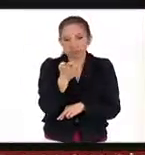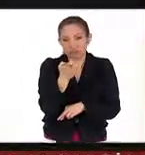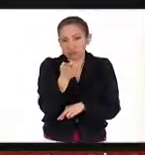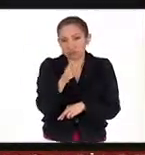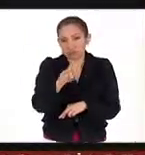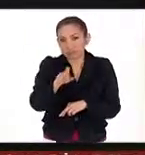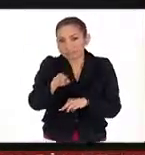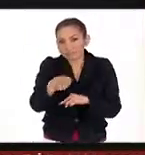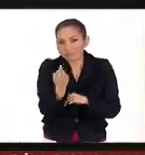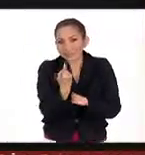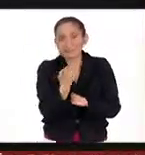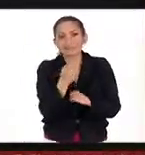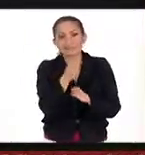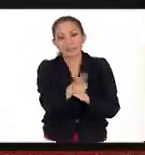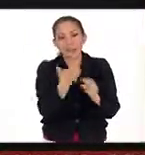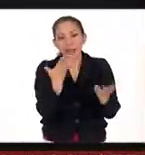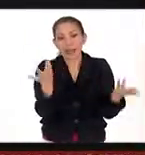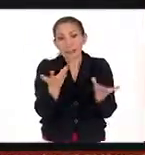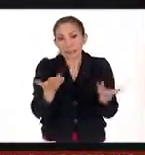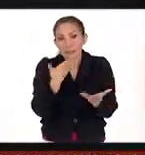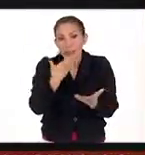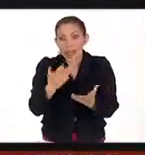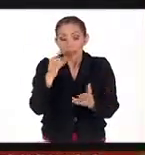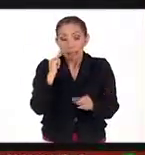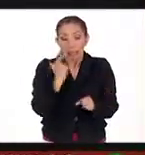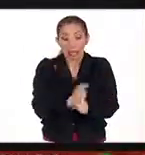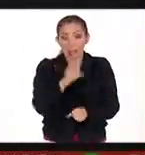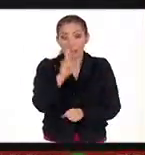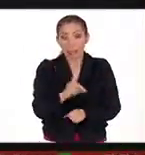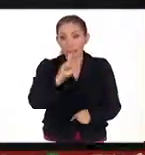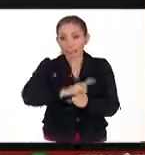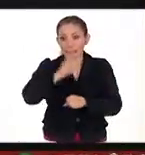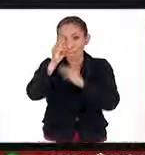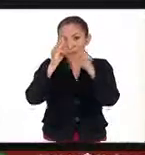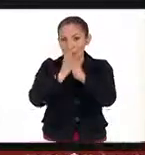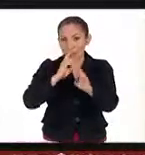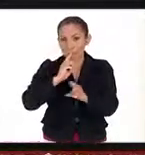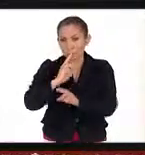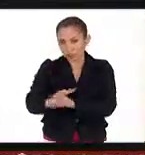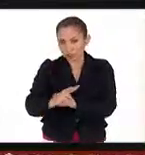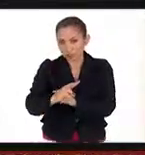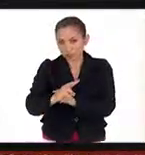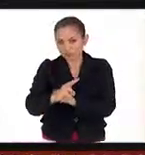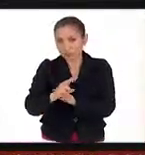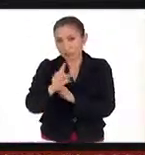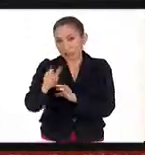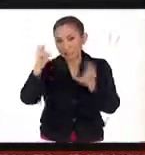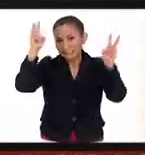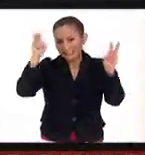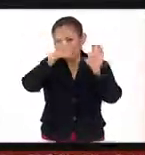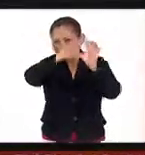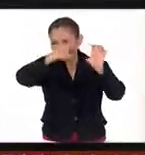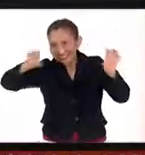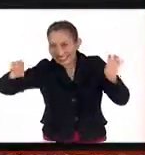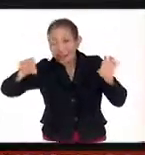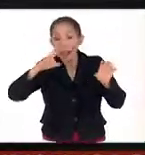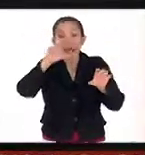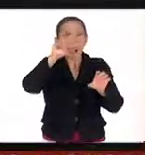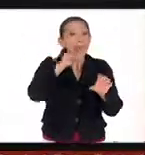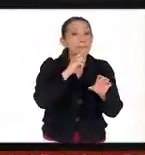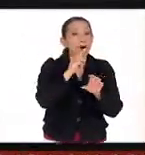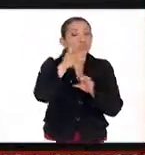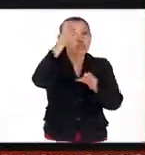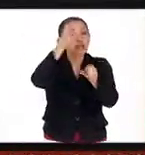lo que se tiene que tener mucho en cuenta para este Día Mundial de la Voz, que de hecho el lema es la voz,